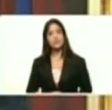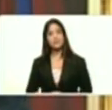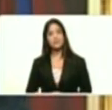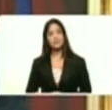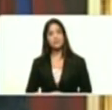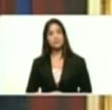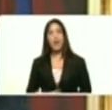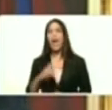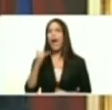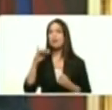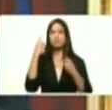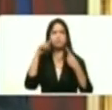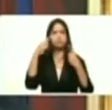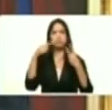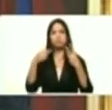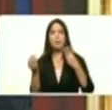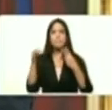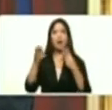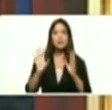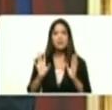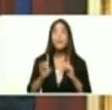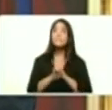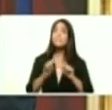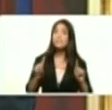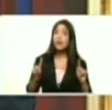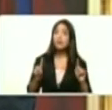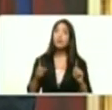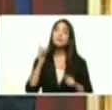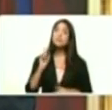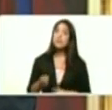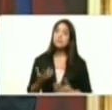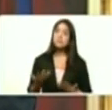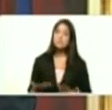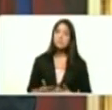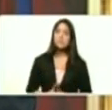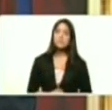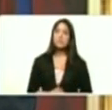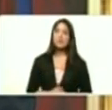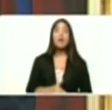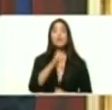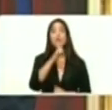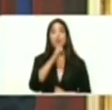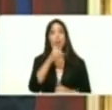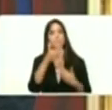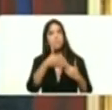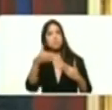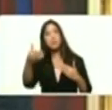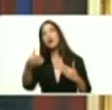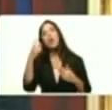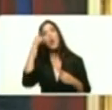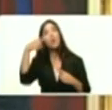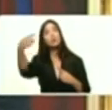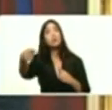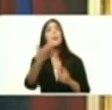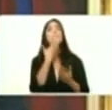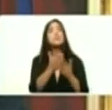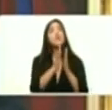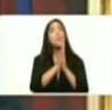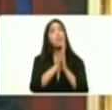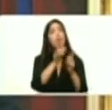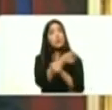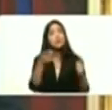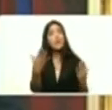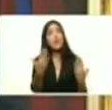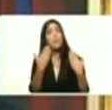Hay muchos elementos más, pero nos corresponde ir informando en el transcurso de los próximos días. Por eso le pido tanto apoyo al